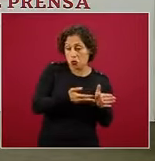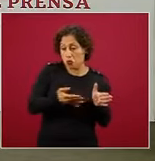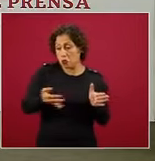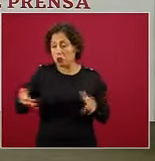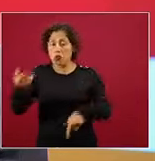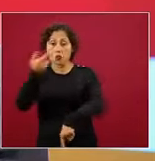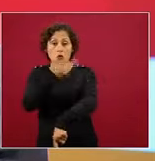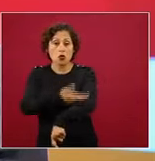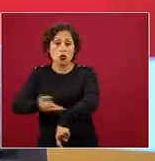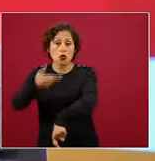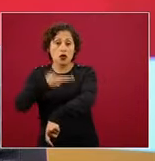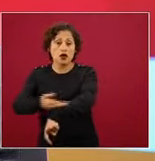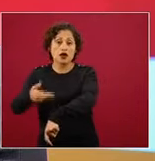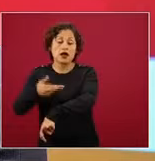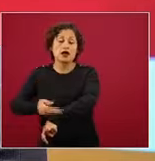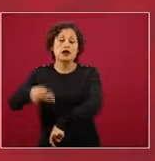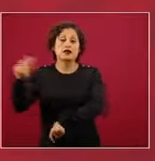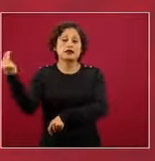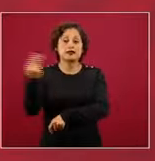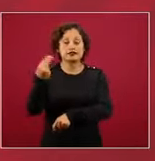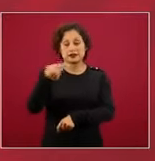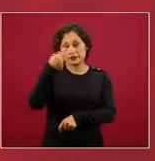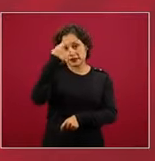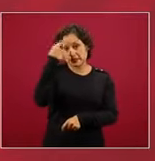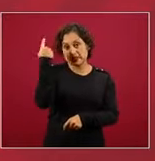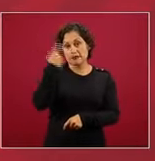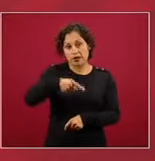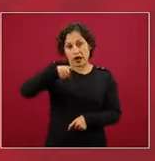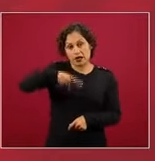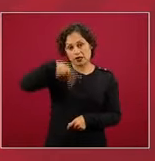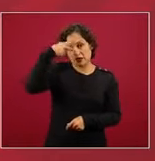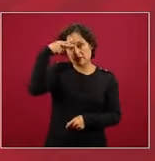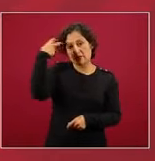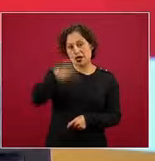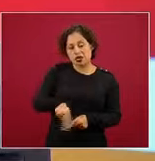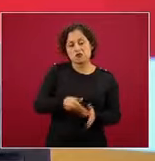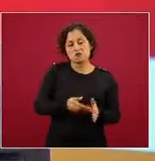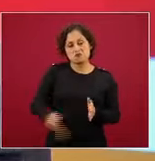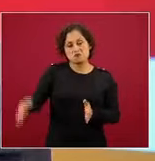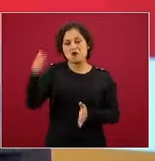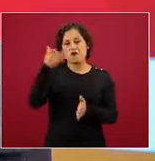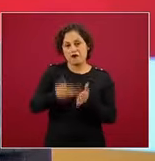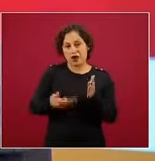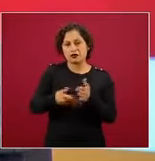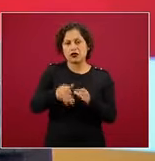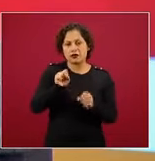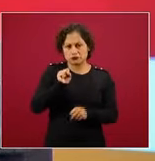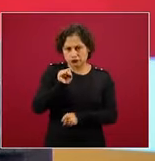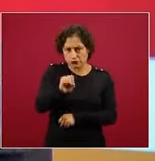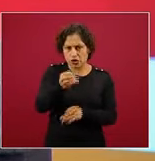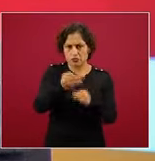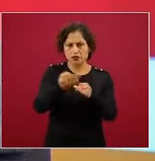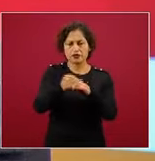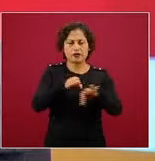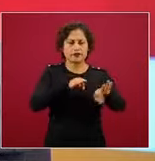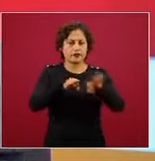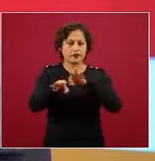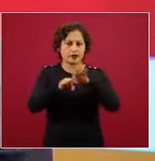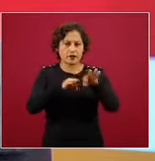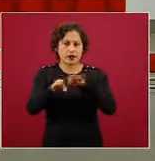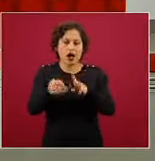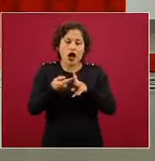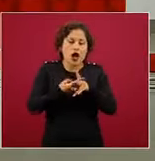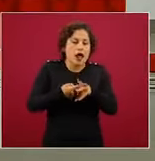necesaria para abordar esto en el país. Entonces, se está trabajando, estamos lógicamente en estos primeros pasos, pero